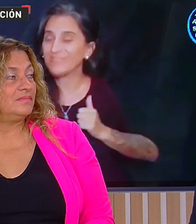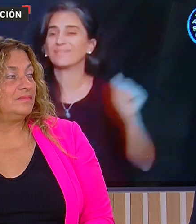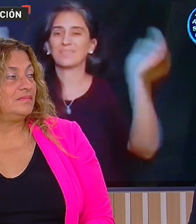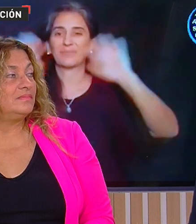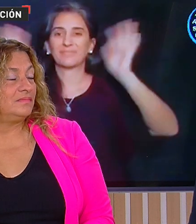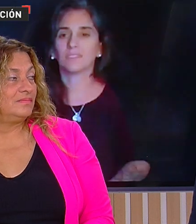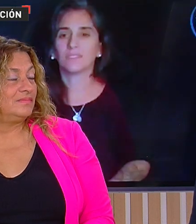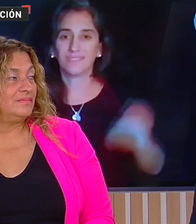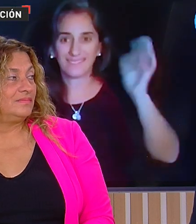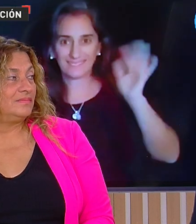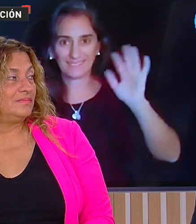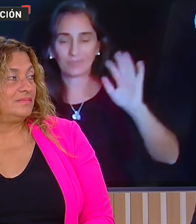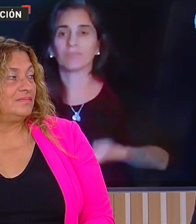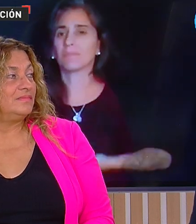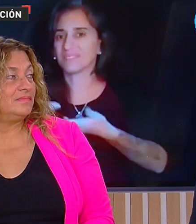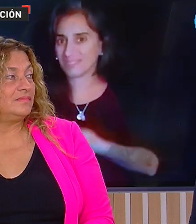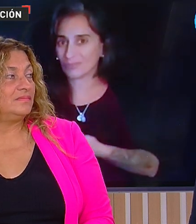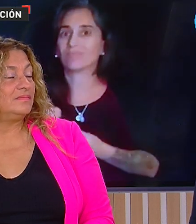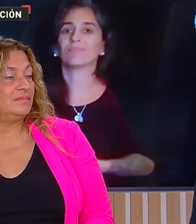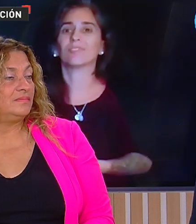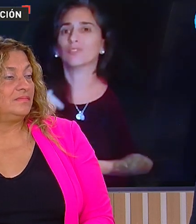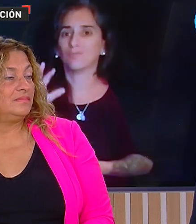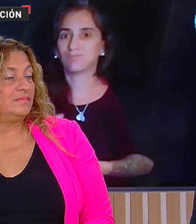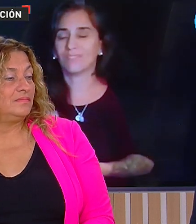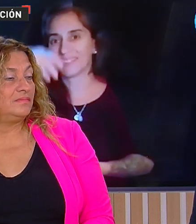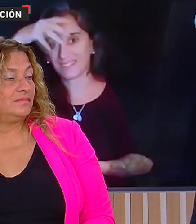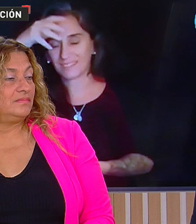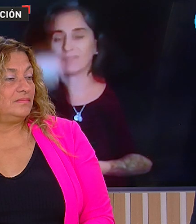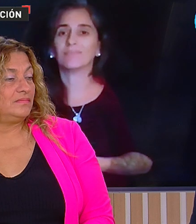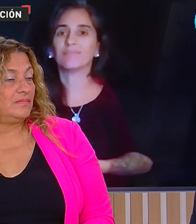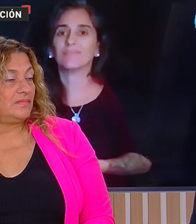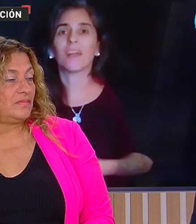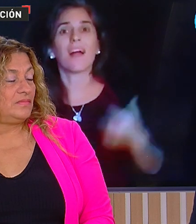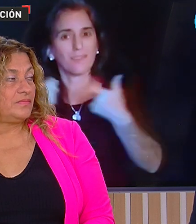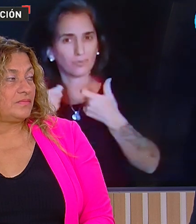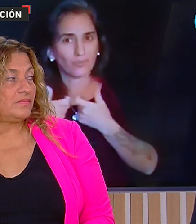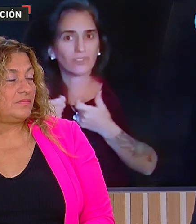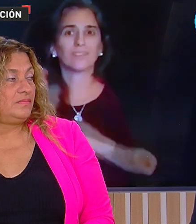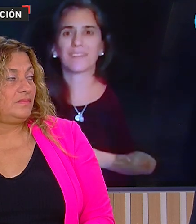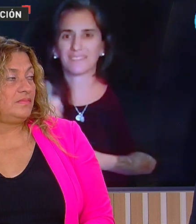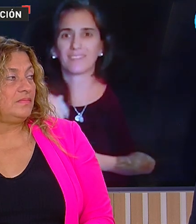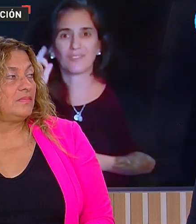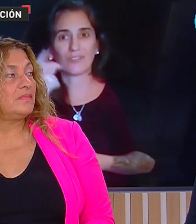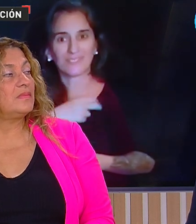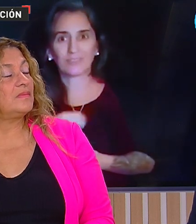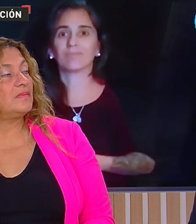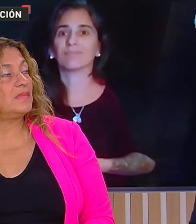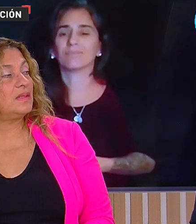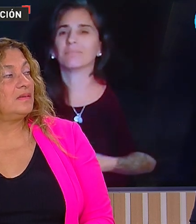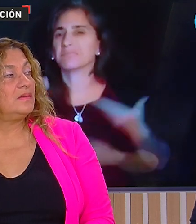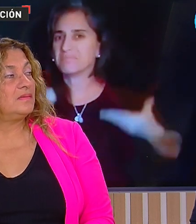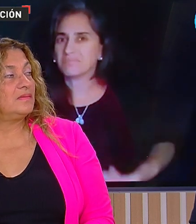acá en la zona, digamos, porque sabemos que hay muchas personas que son sordociegas también